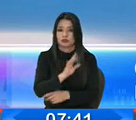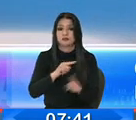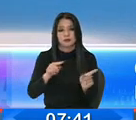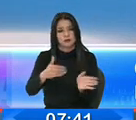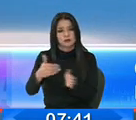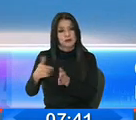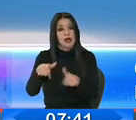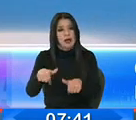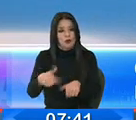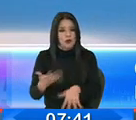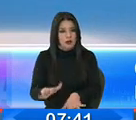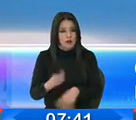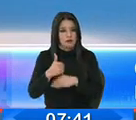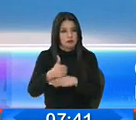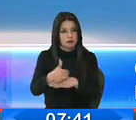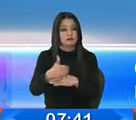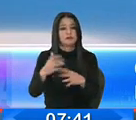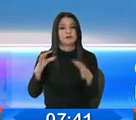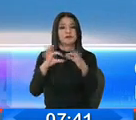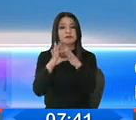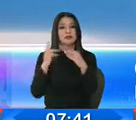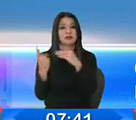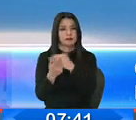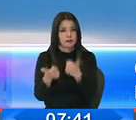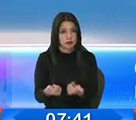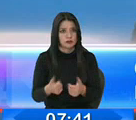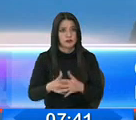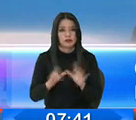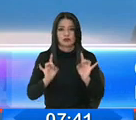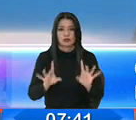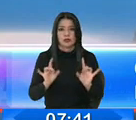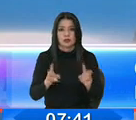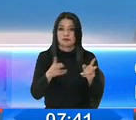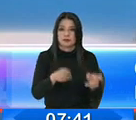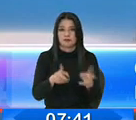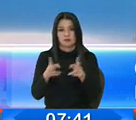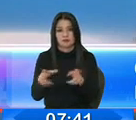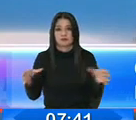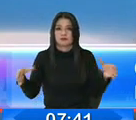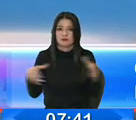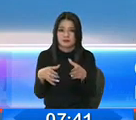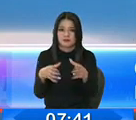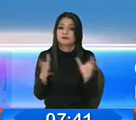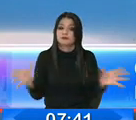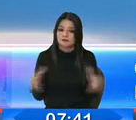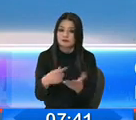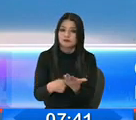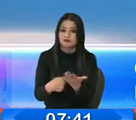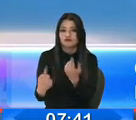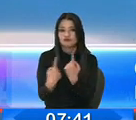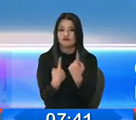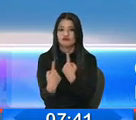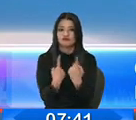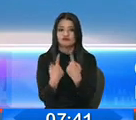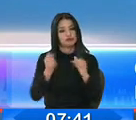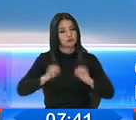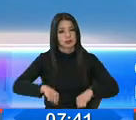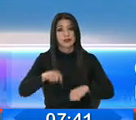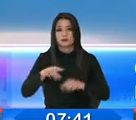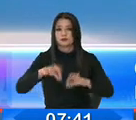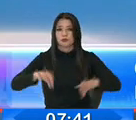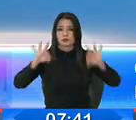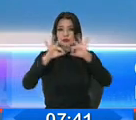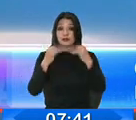trabajo que ya venimos haciendo con la Alianza del Pacífico. Por suerte son los mismos sectores, entonces podemos mantener un diálogo bastante fluido con ellos. Ese es,